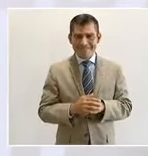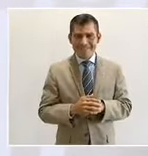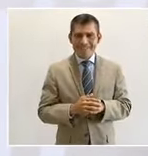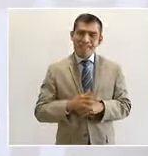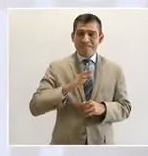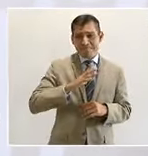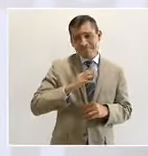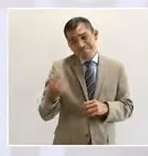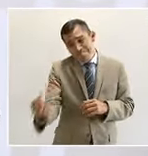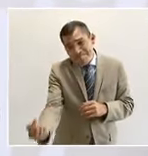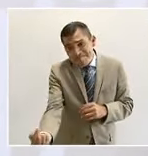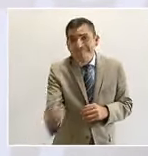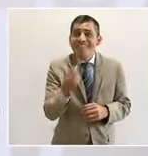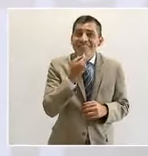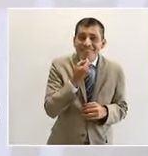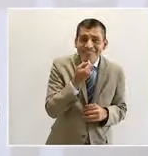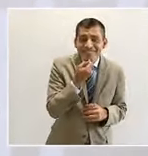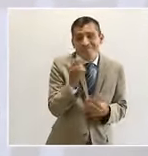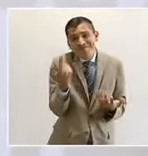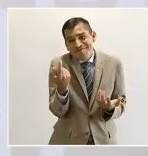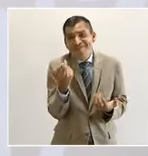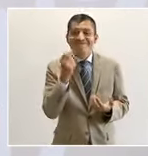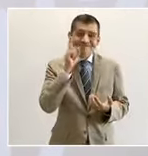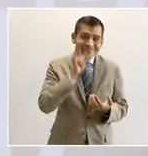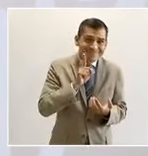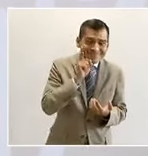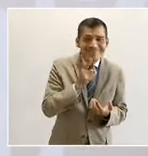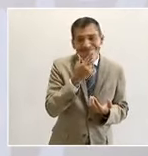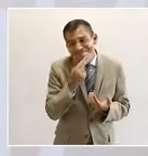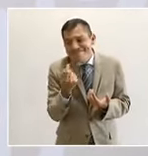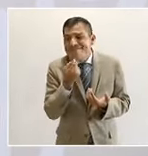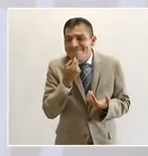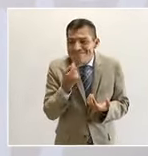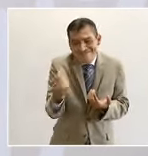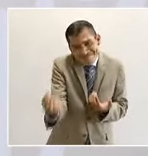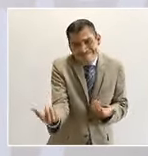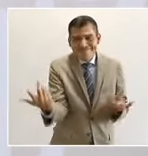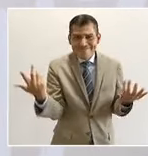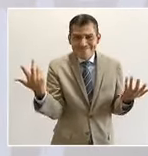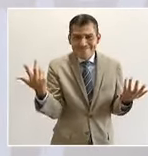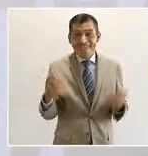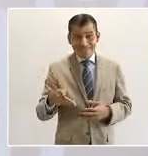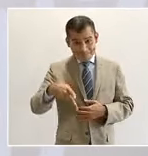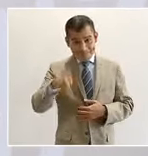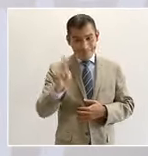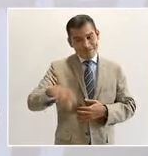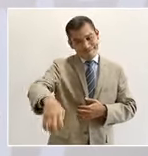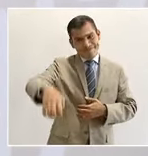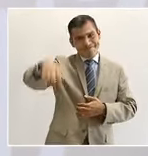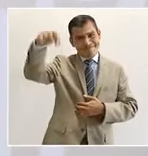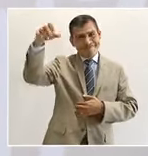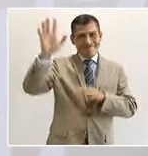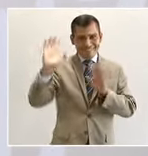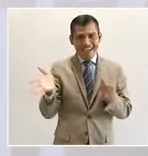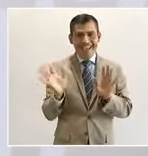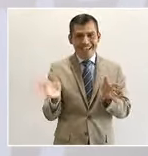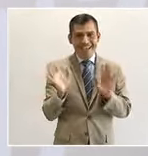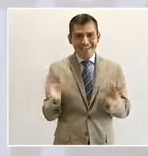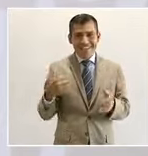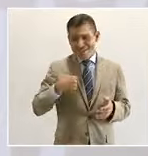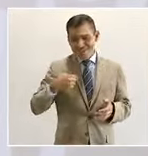pequeños niñas niños pero ya he estado aquí